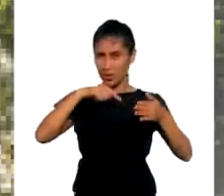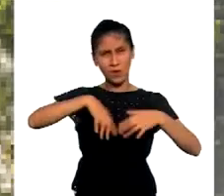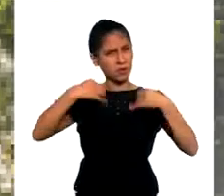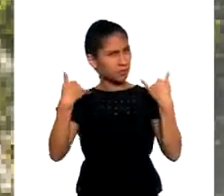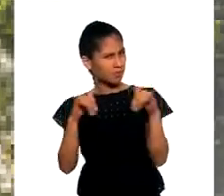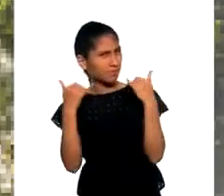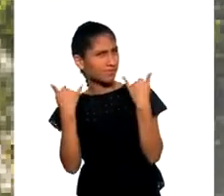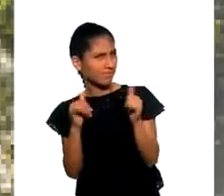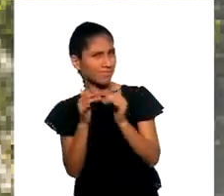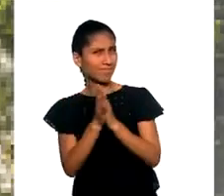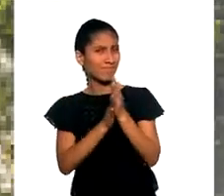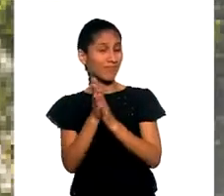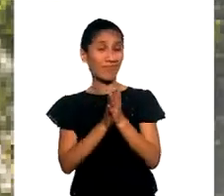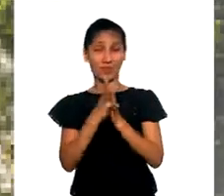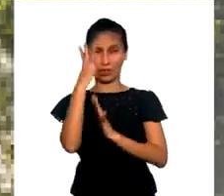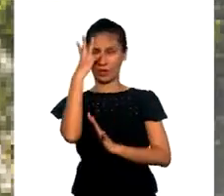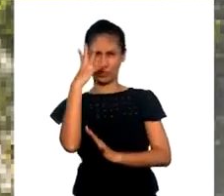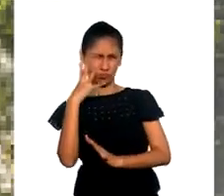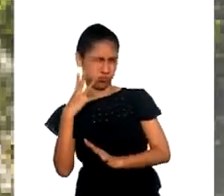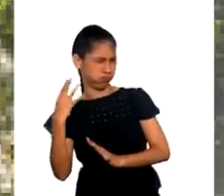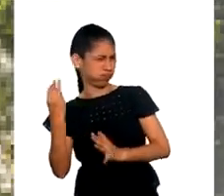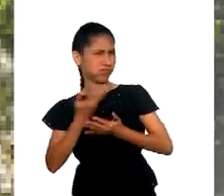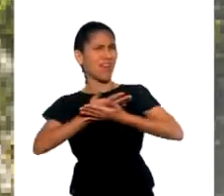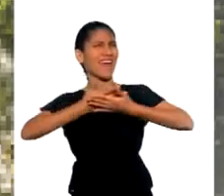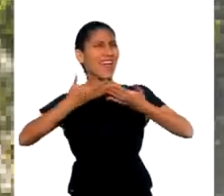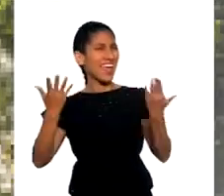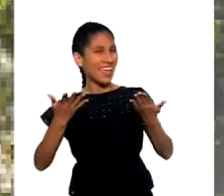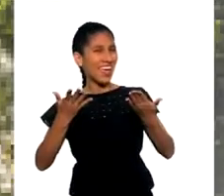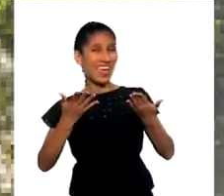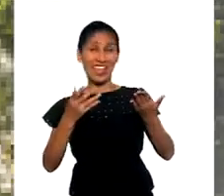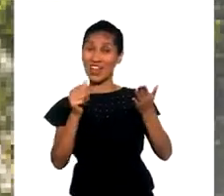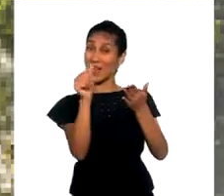jugar expertos y expertas